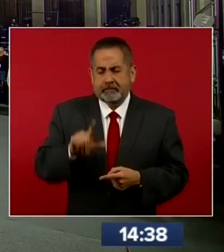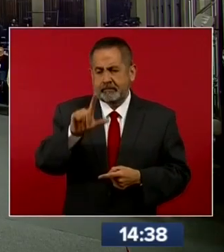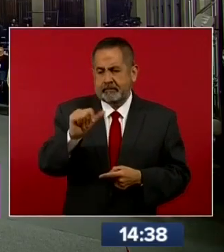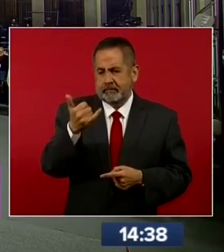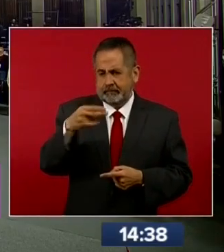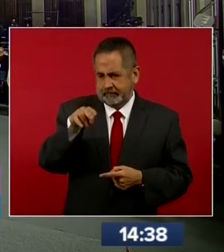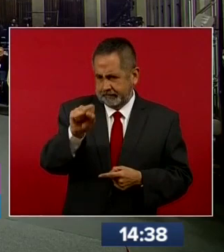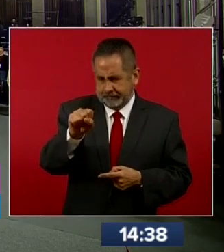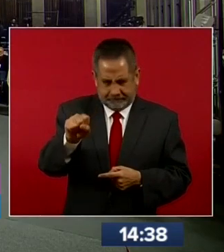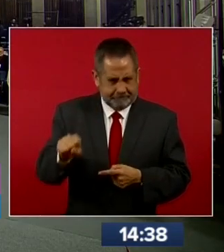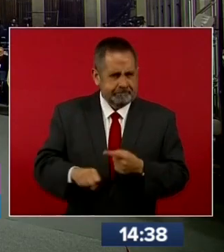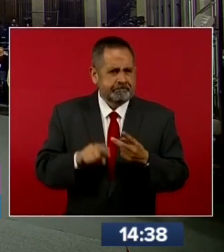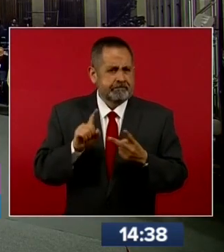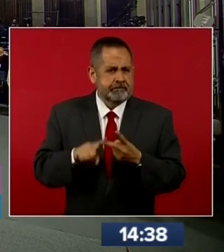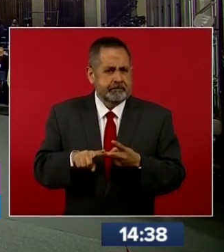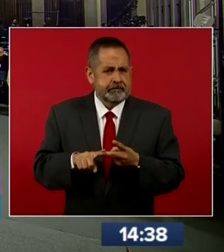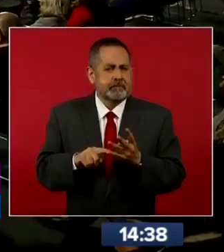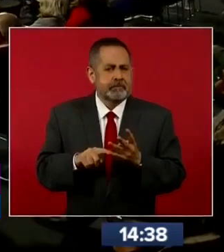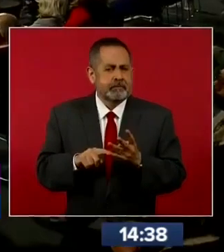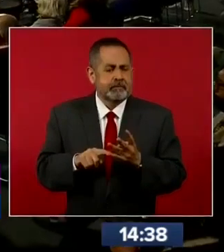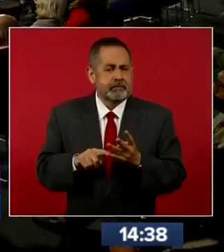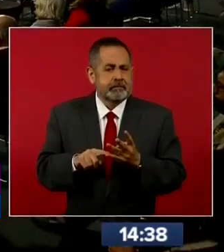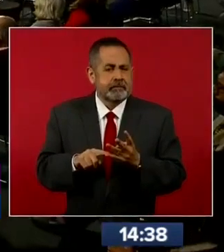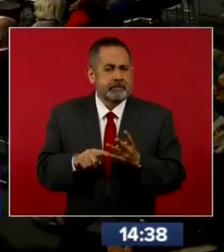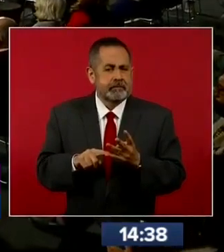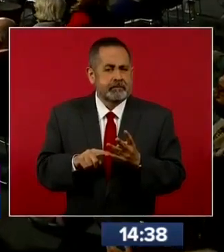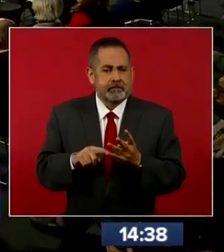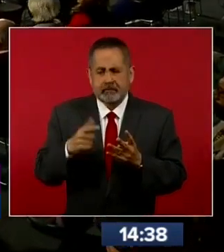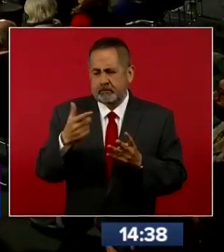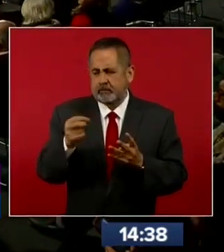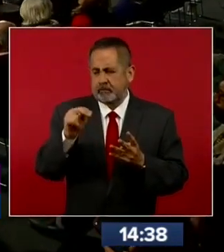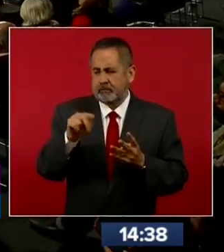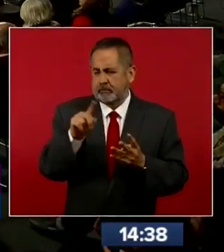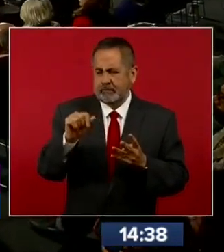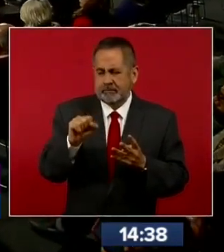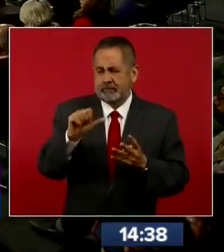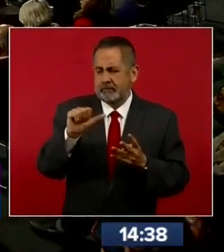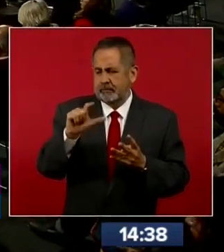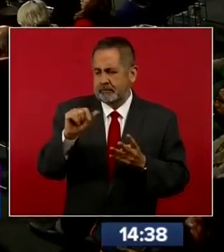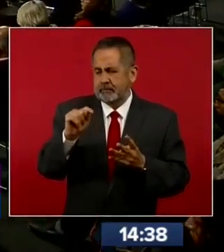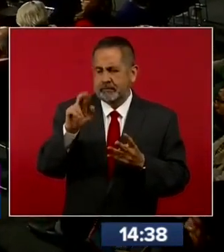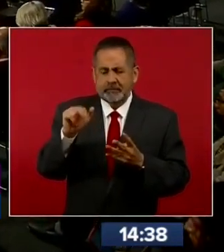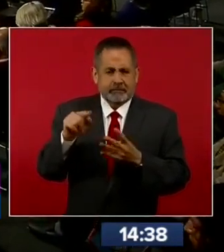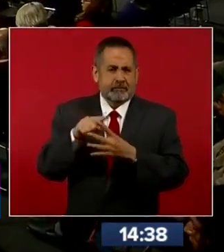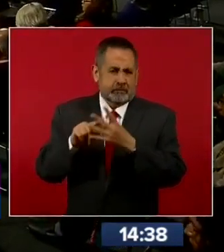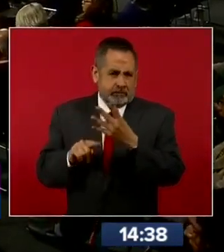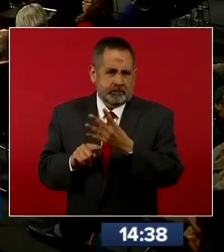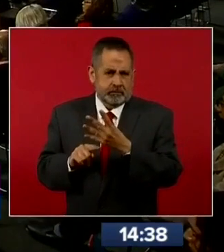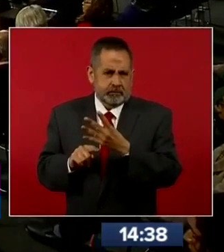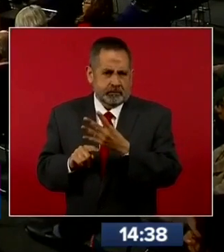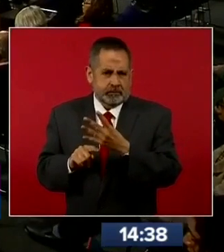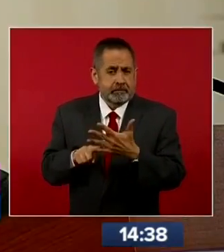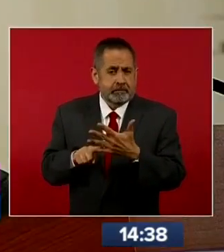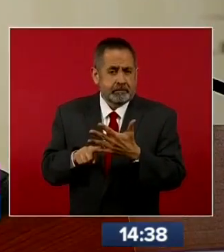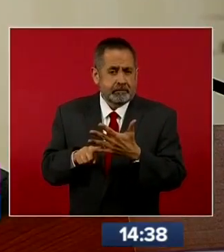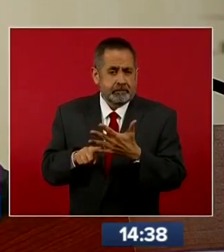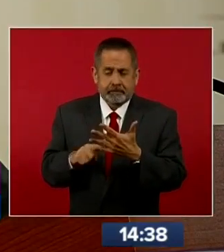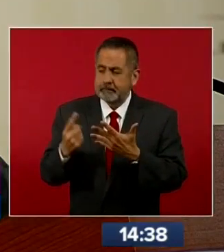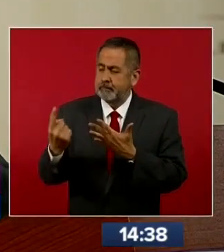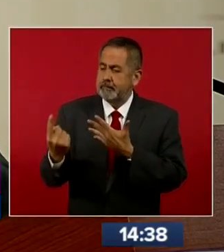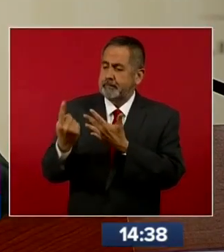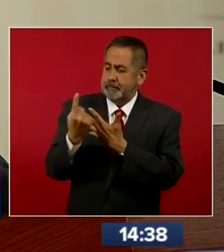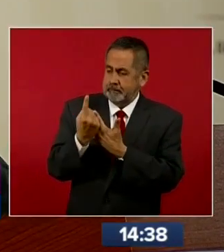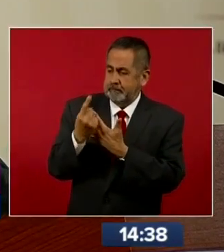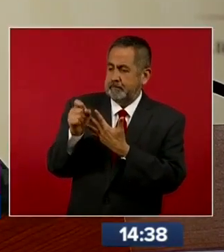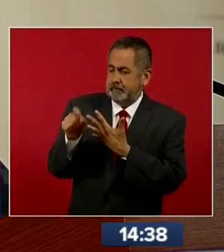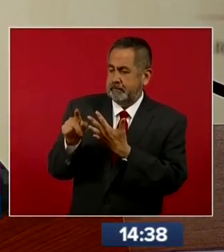Lainez, Pardo, Dayán y González Alcántara, 4. Y Yasmín, 5. Y el voto de